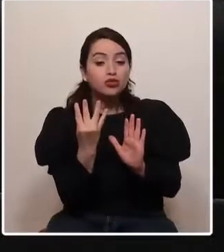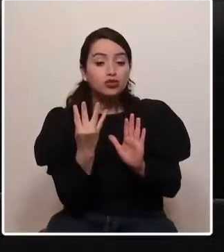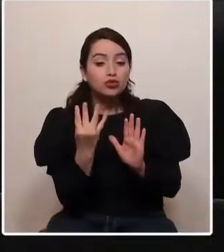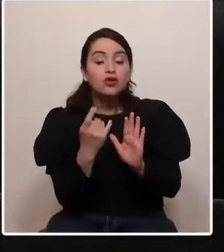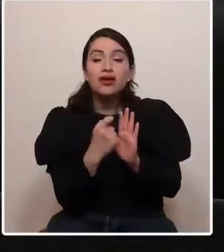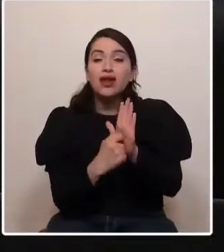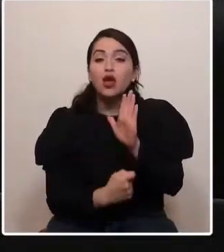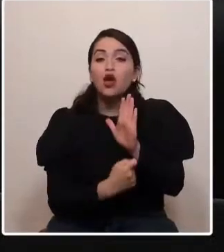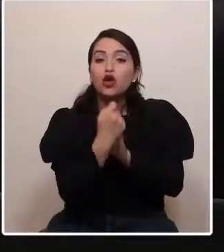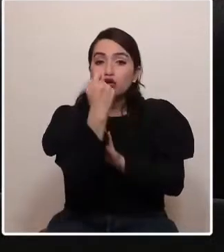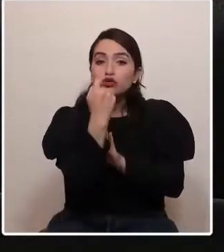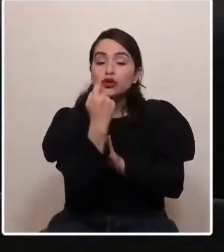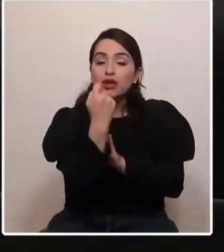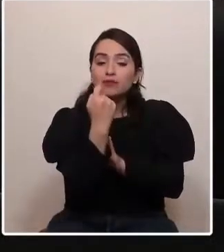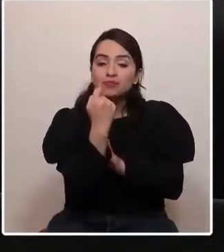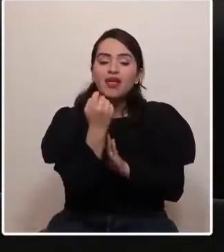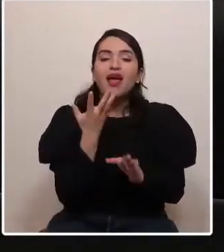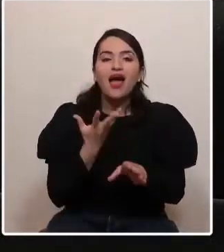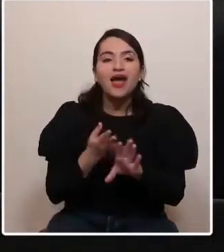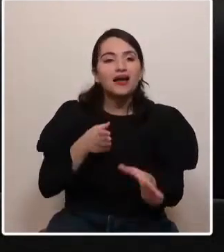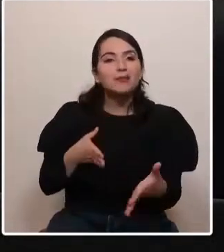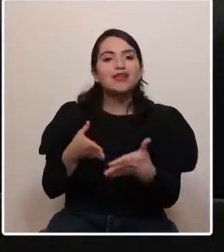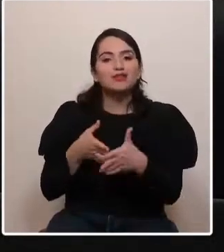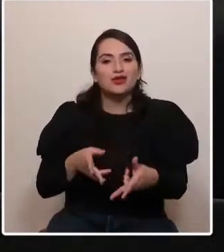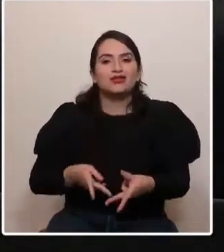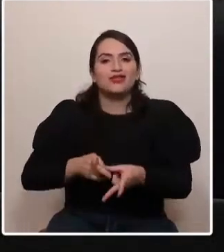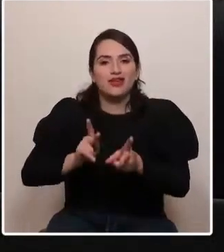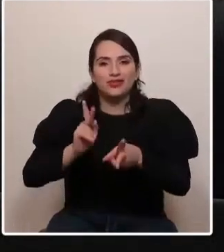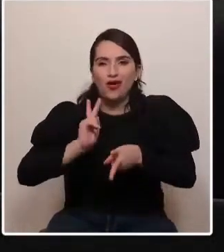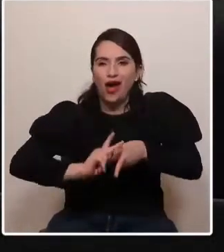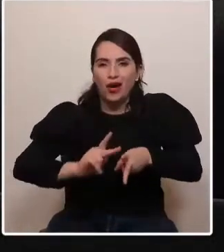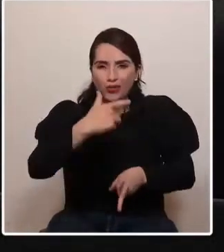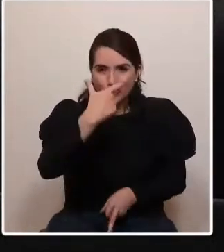la existencia de excepciones y limitaciones en los derechos de autor y derechos conexos que son